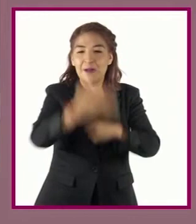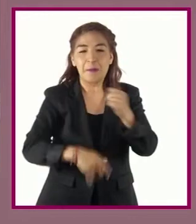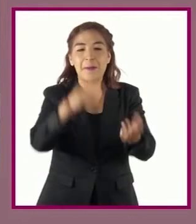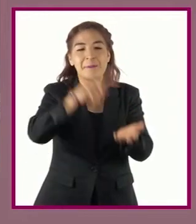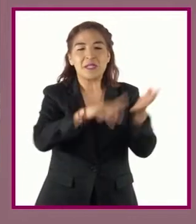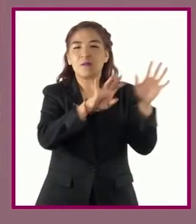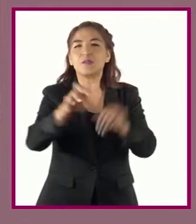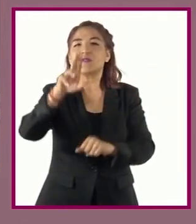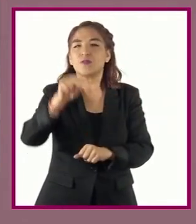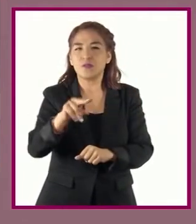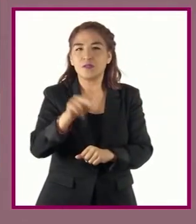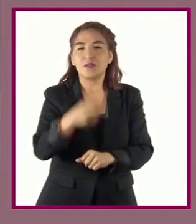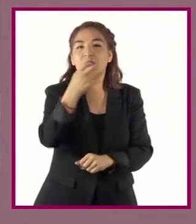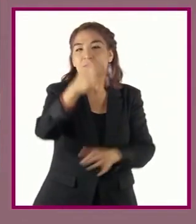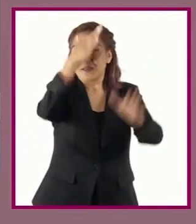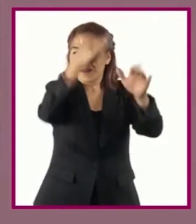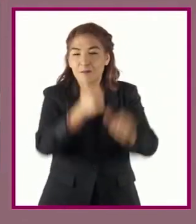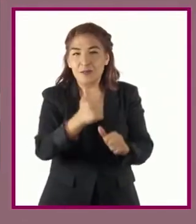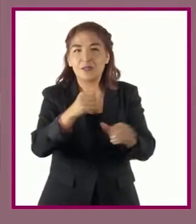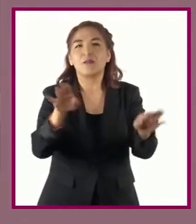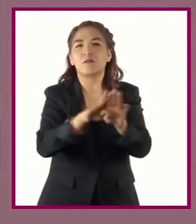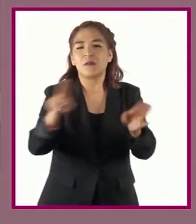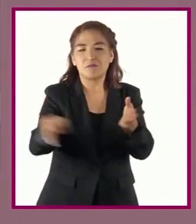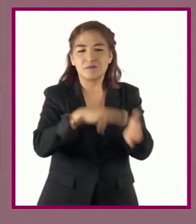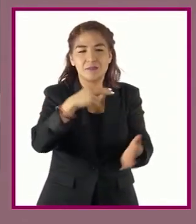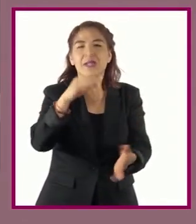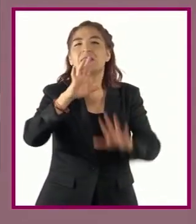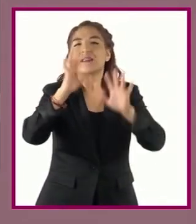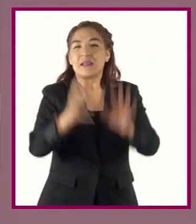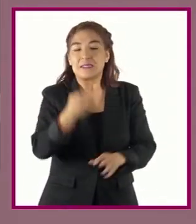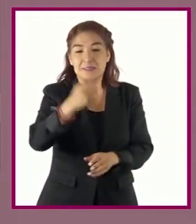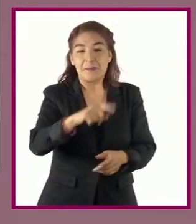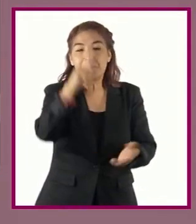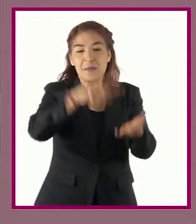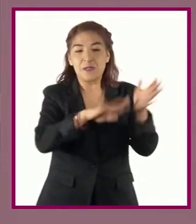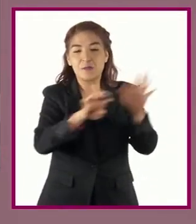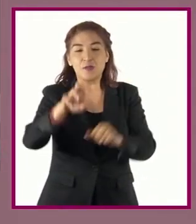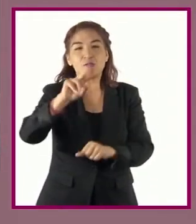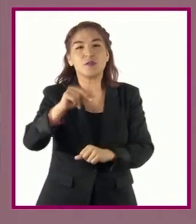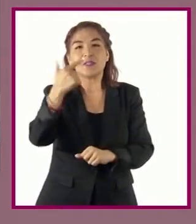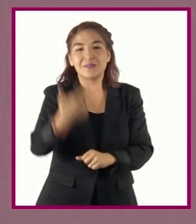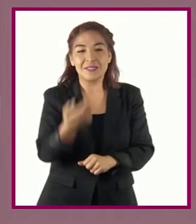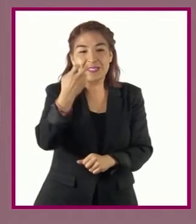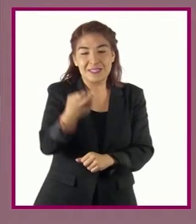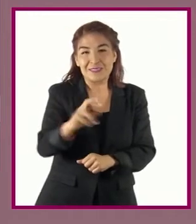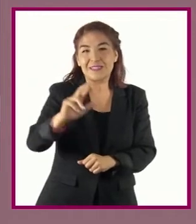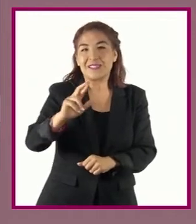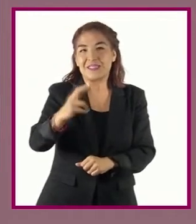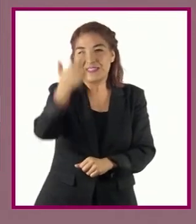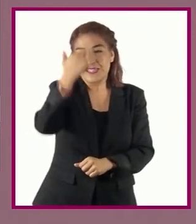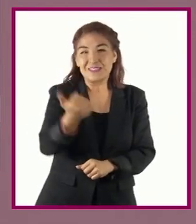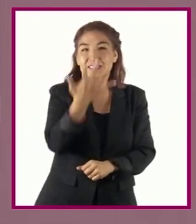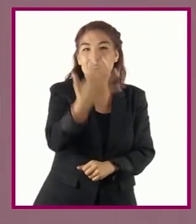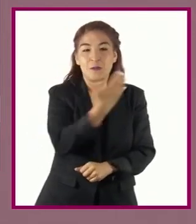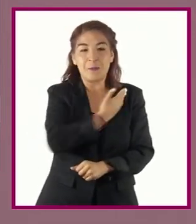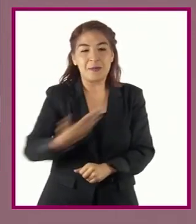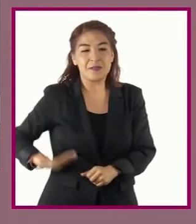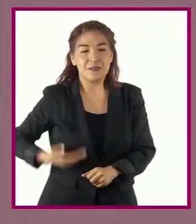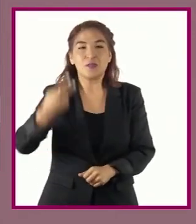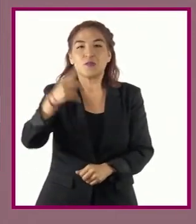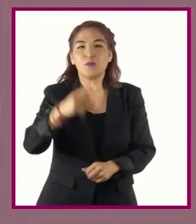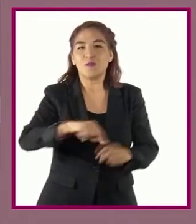y específicamente por los acuerdos de Esquipulas II. En 1987, quienes fueran en ese momento los 5 presidentes de las